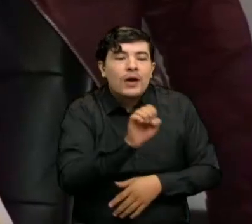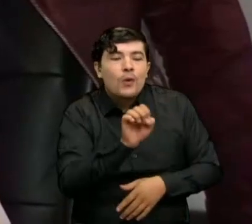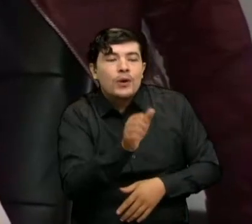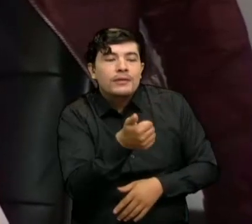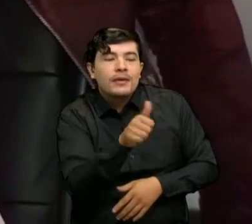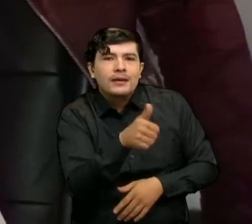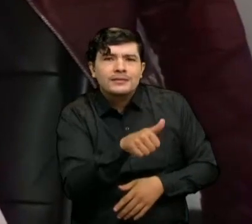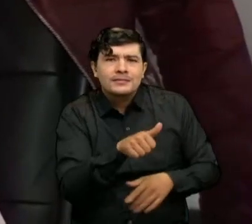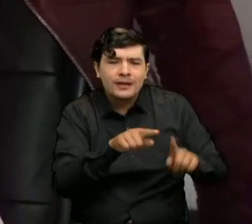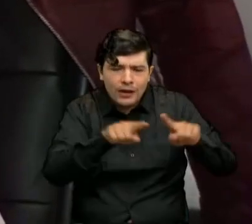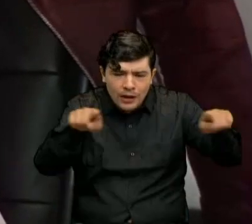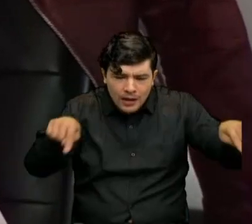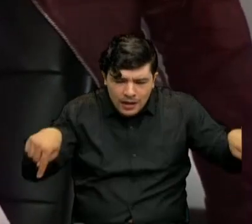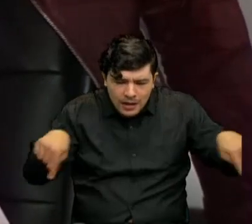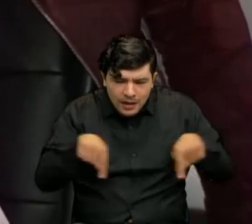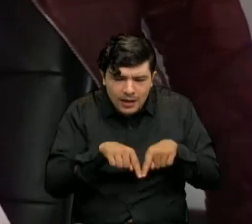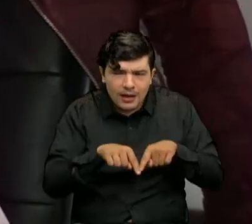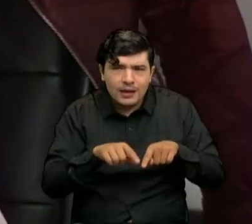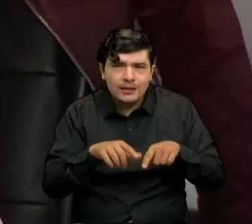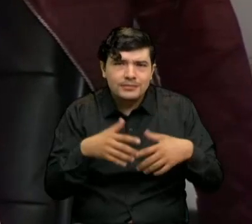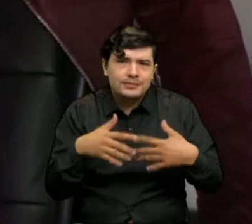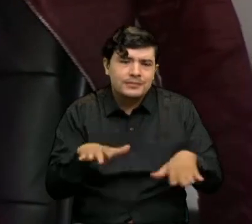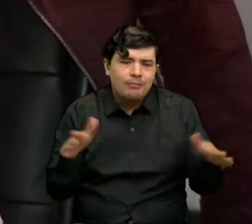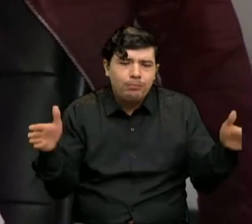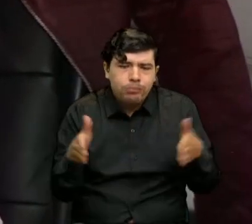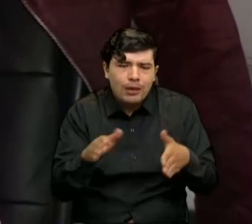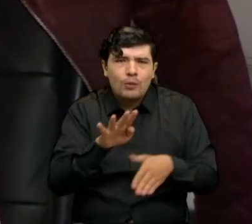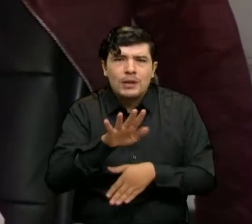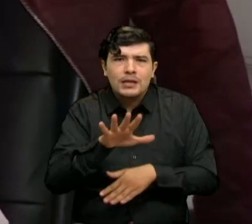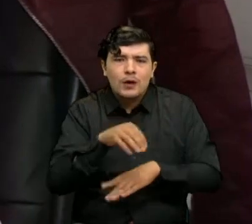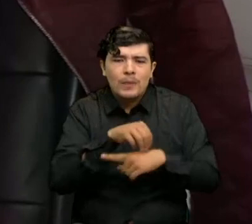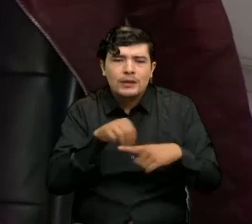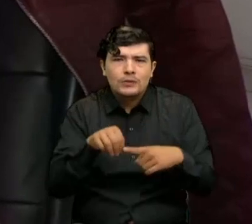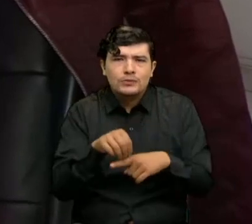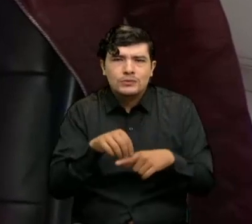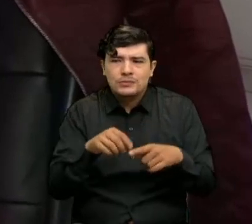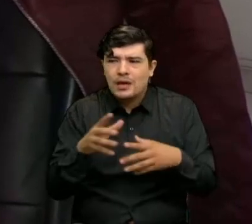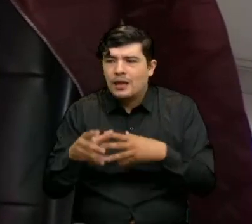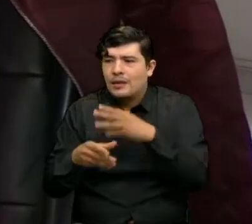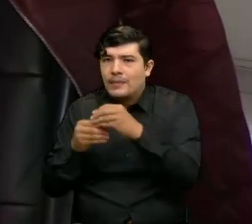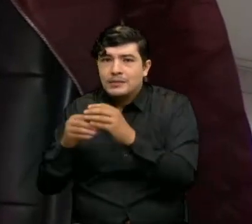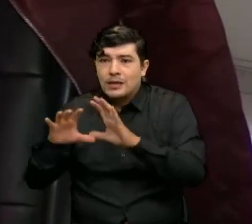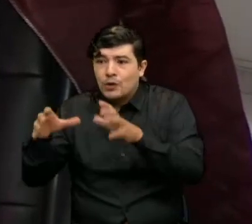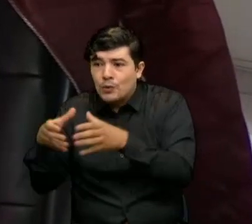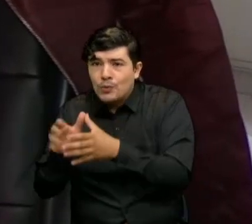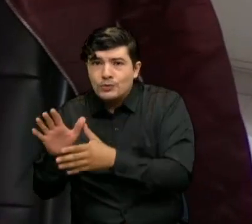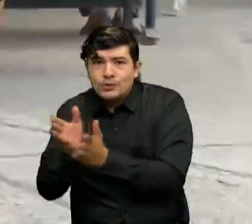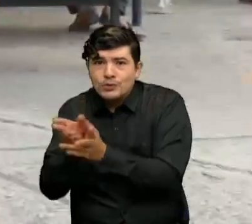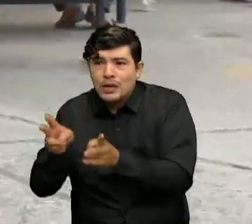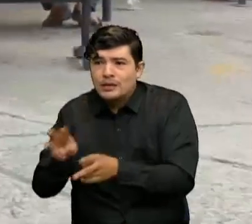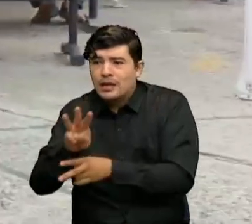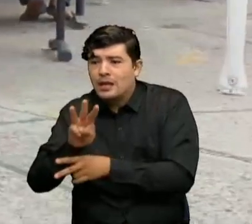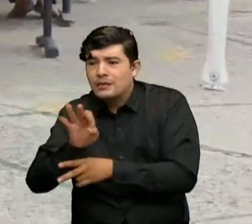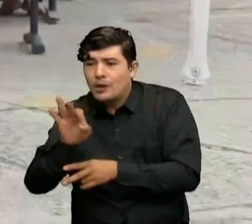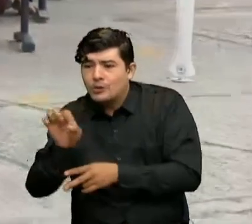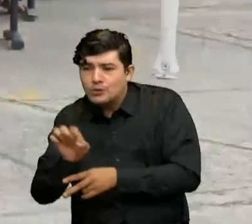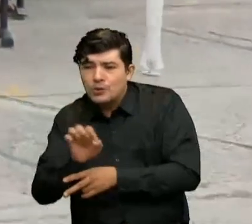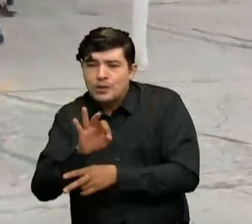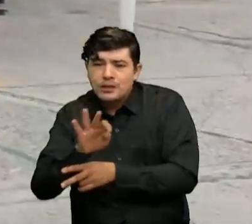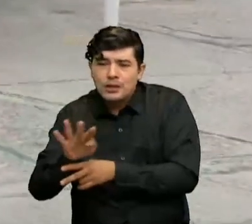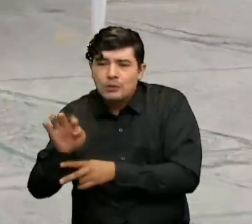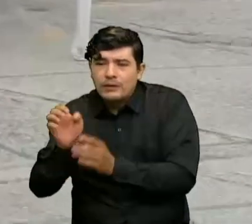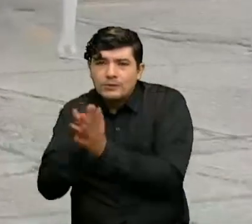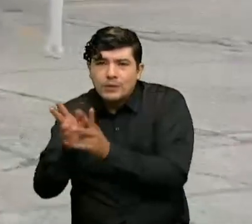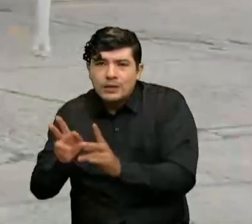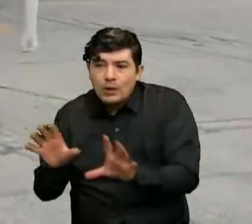a 45 metros cuadrados y tenemos grupos de 38 39 estudiantes aunque la mayoría de los